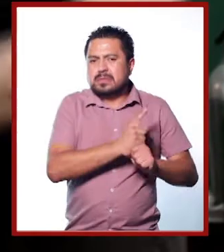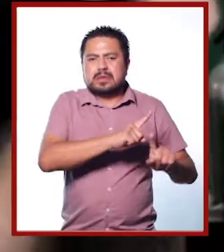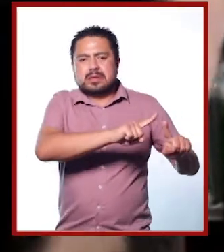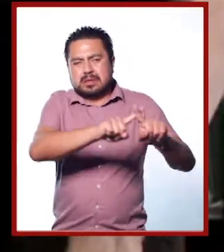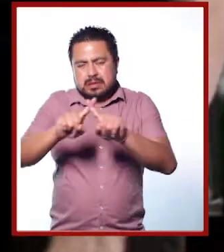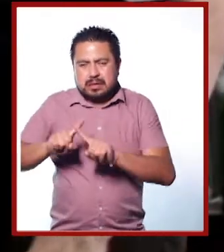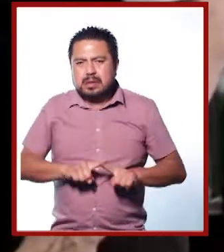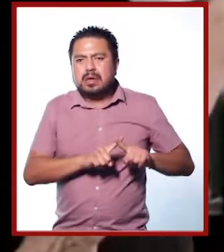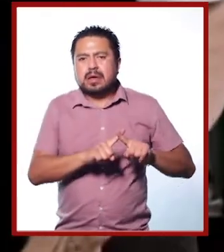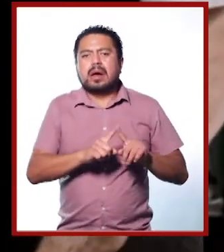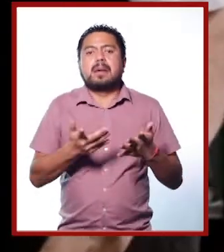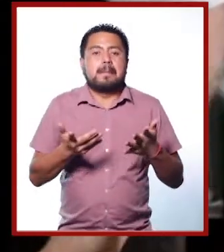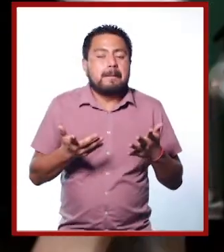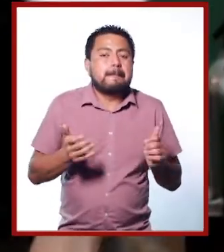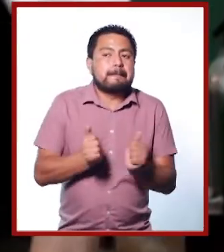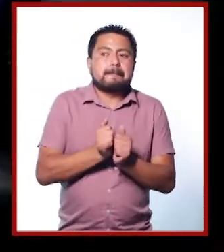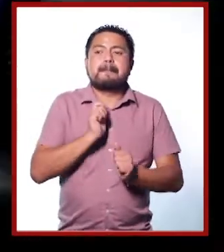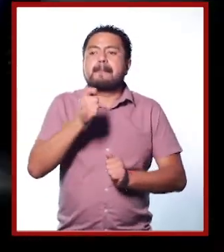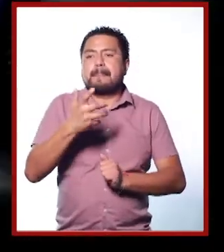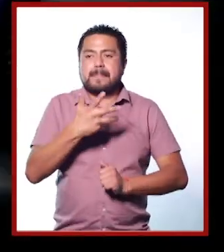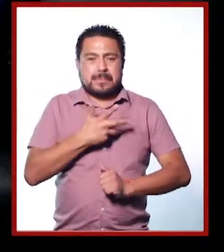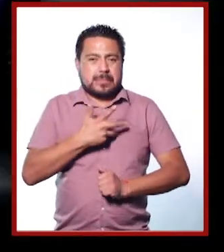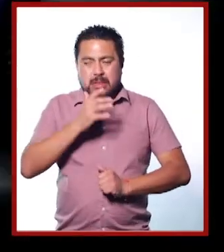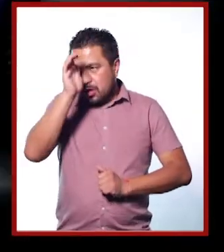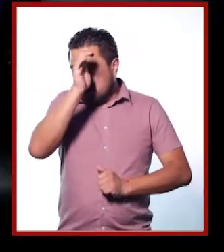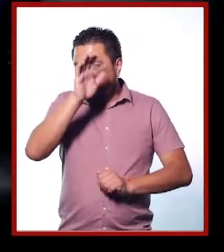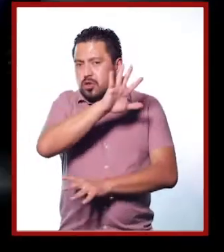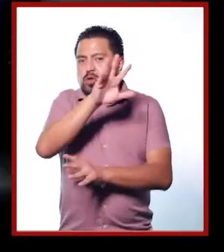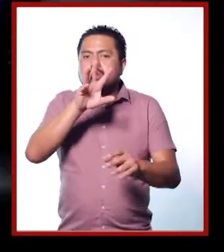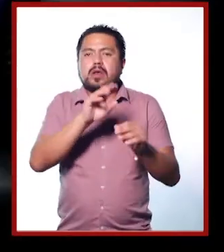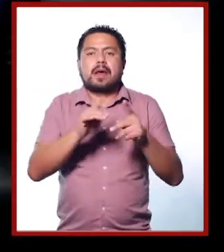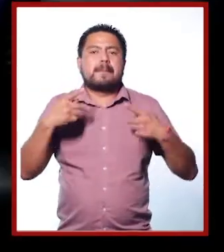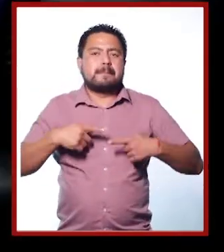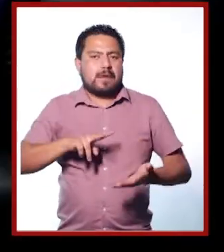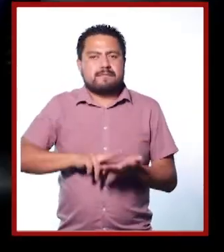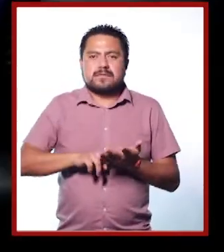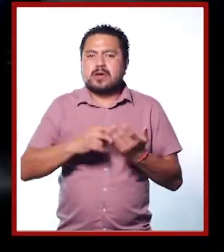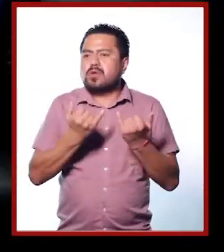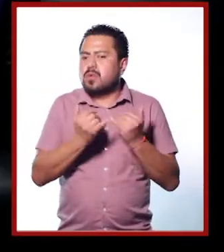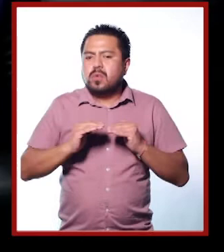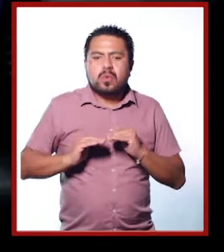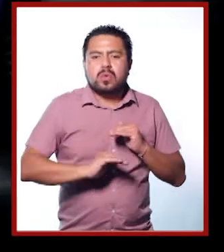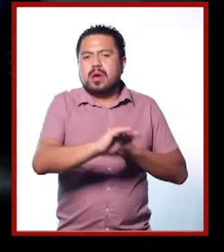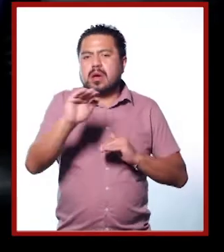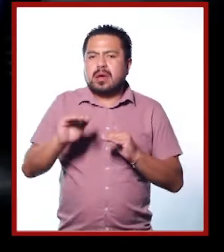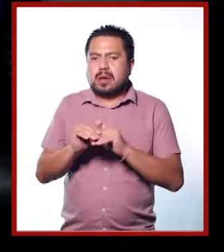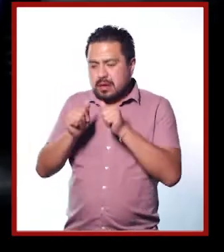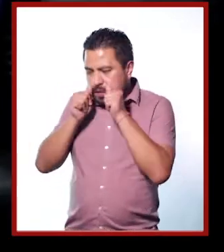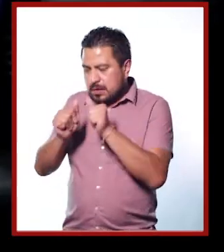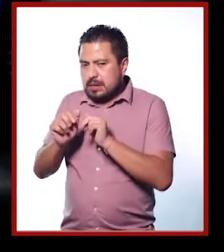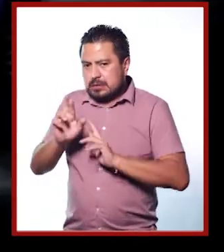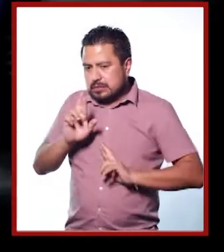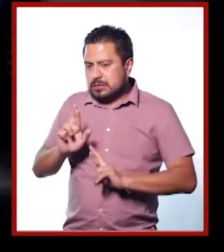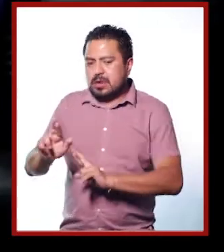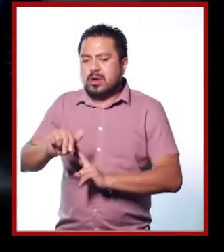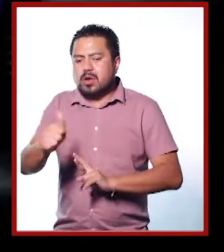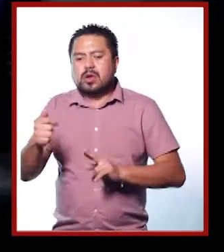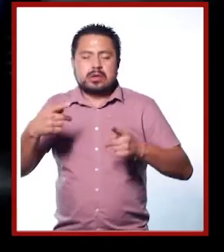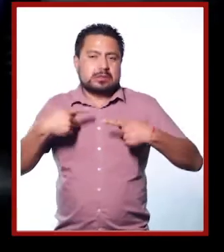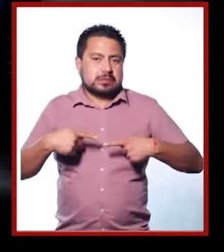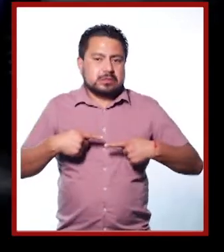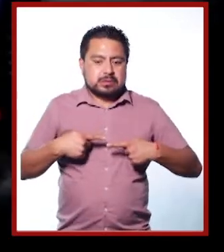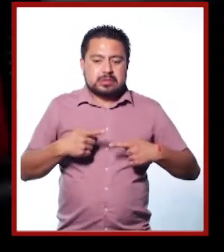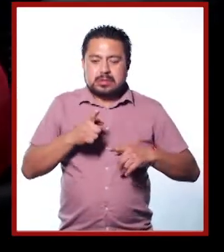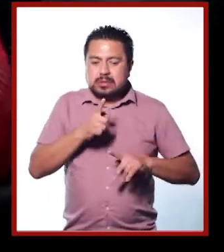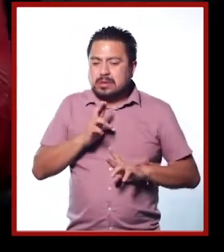la diversidad, con tener conciencia de que todas las personas valemos igual y tener un trato muy respetuoso hacia las demás